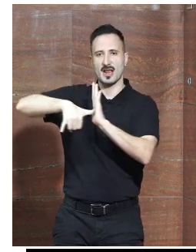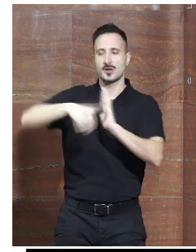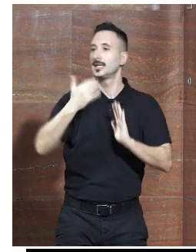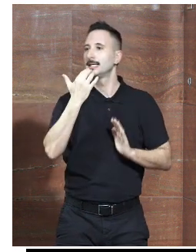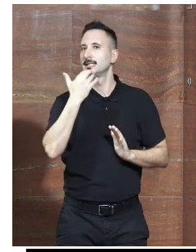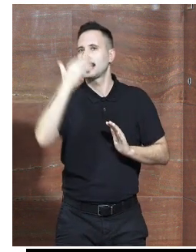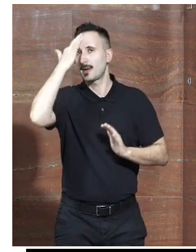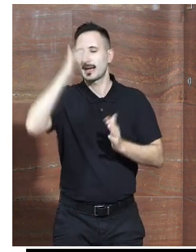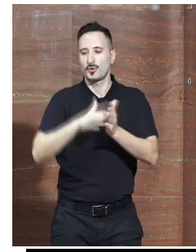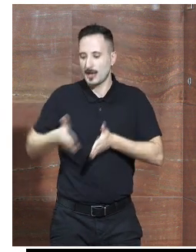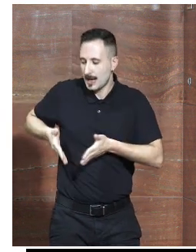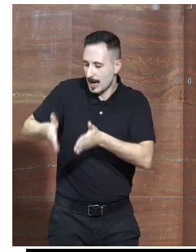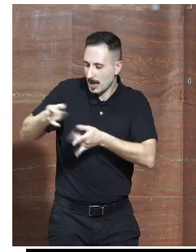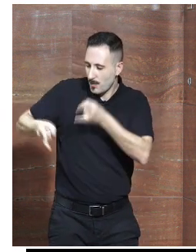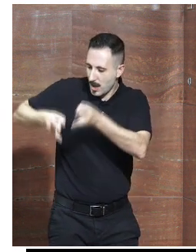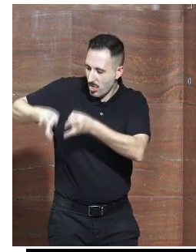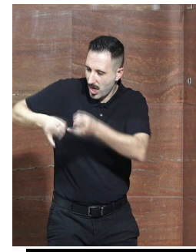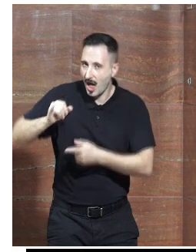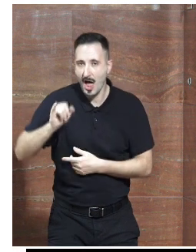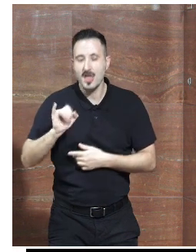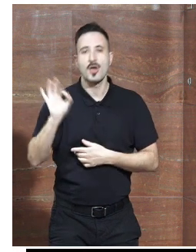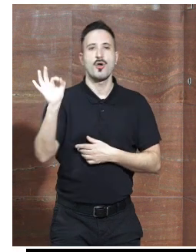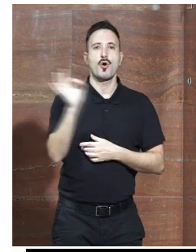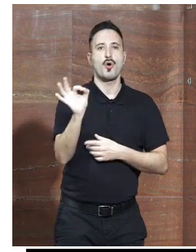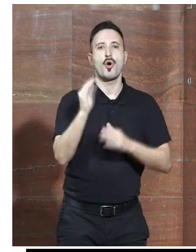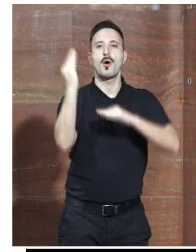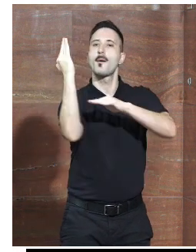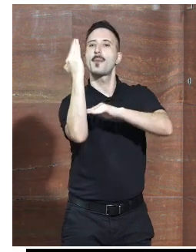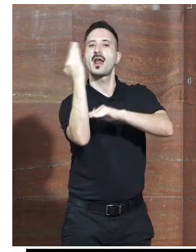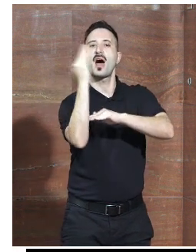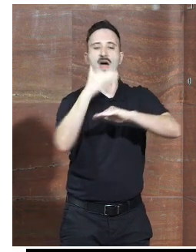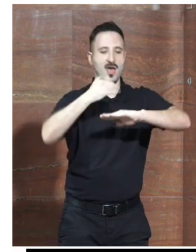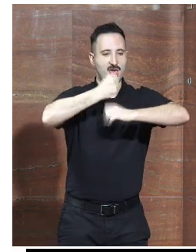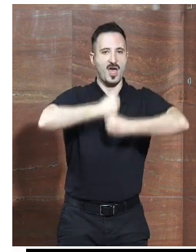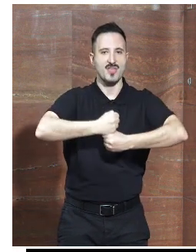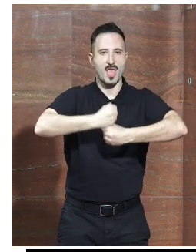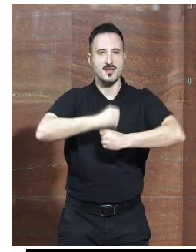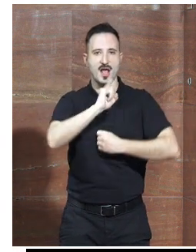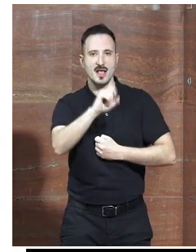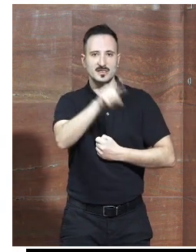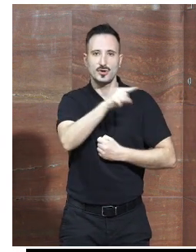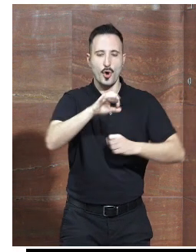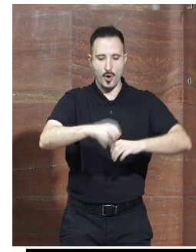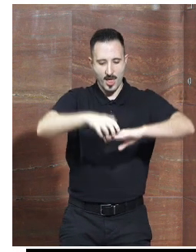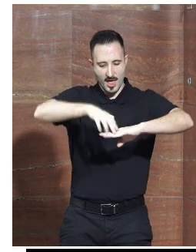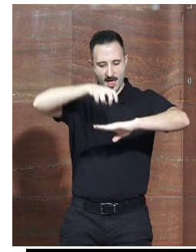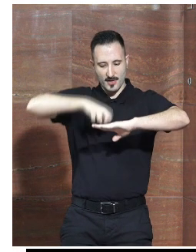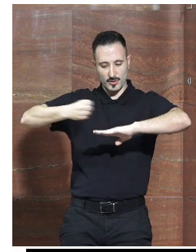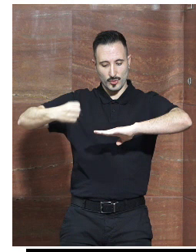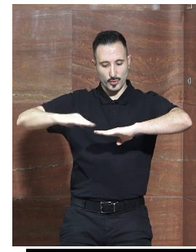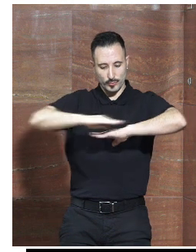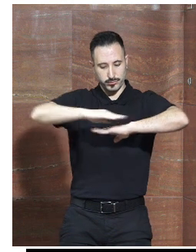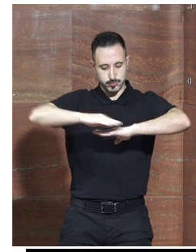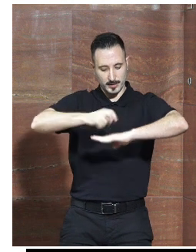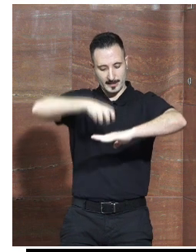si hay un carril bici, si la parada está en andén o está en la acera, etc., ¿no? Y